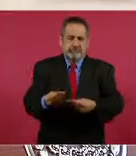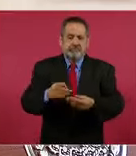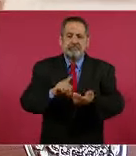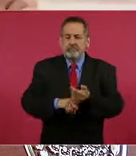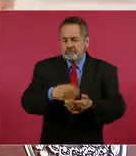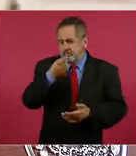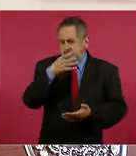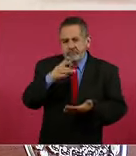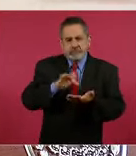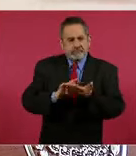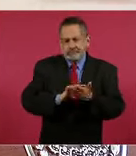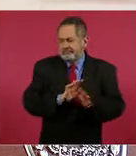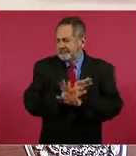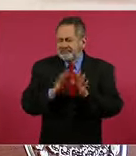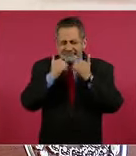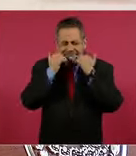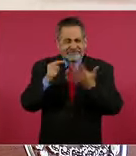Cualquier medicamento.